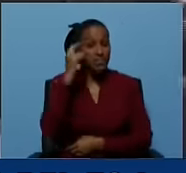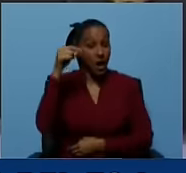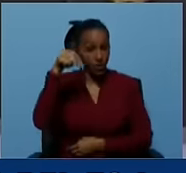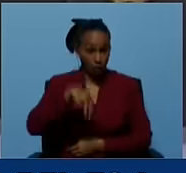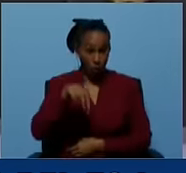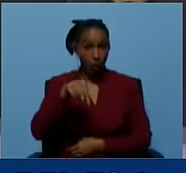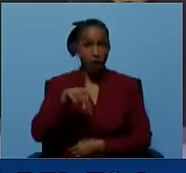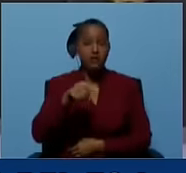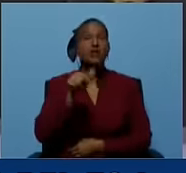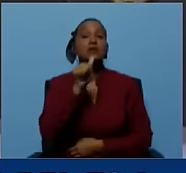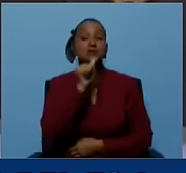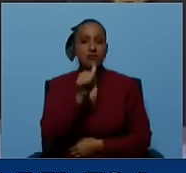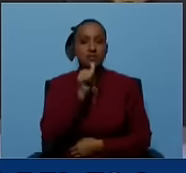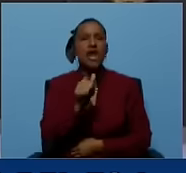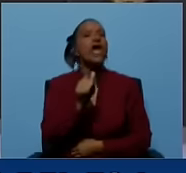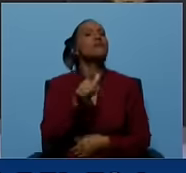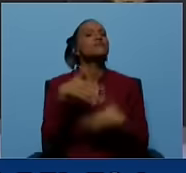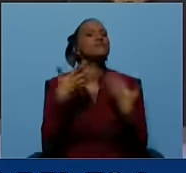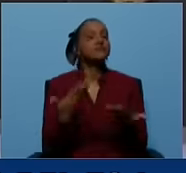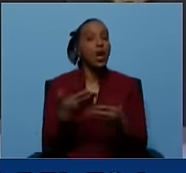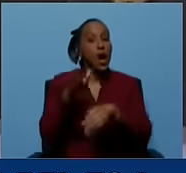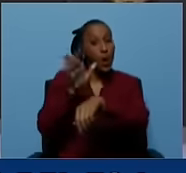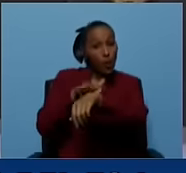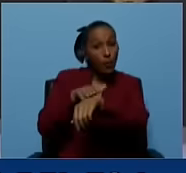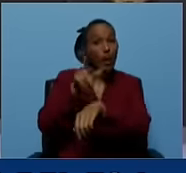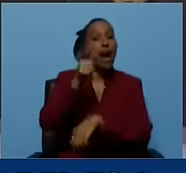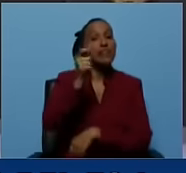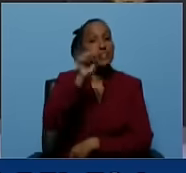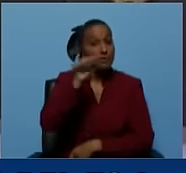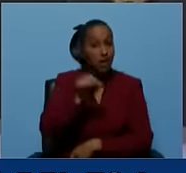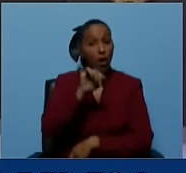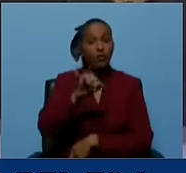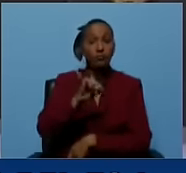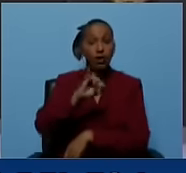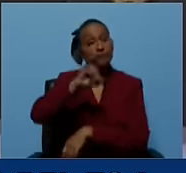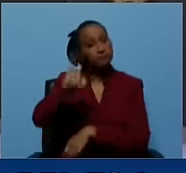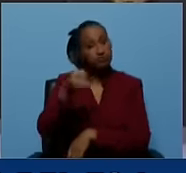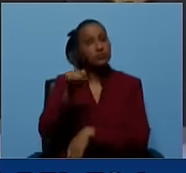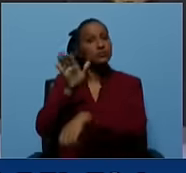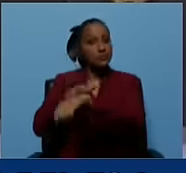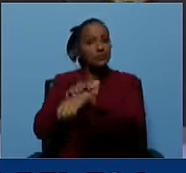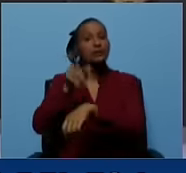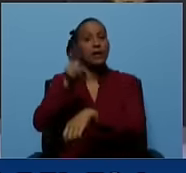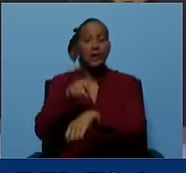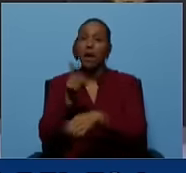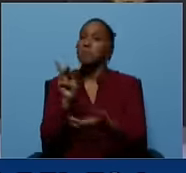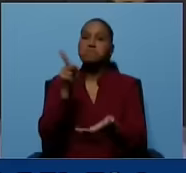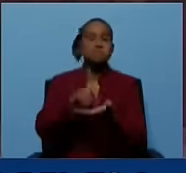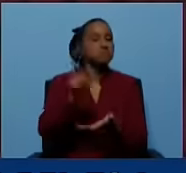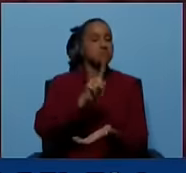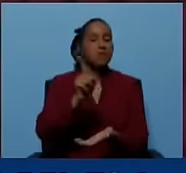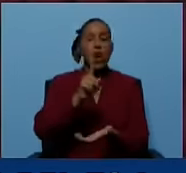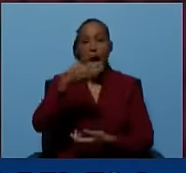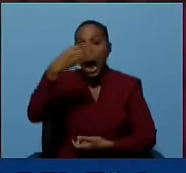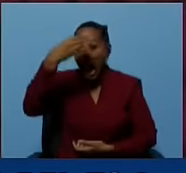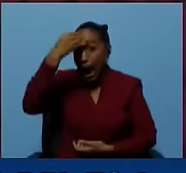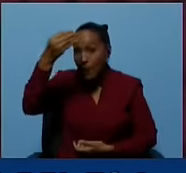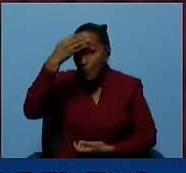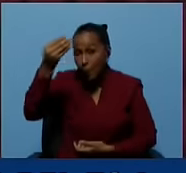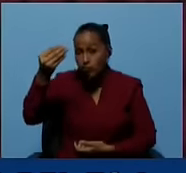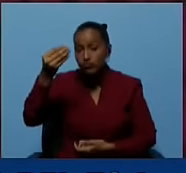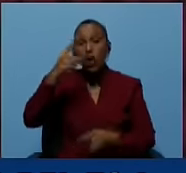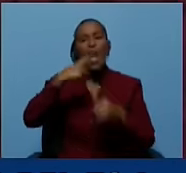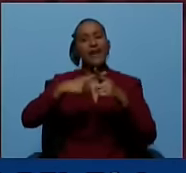más, es convocado al Tribunal Supremo de Justicia. Estamos hablando del ex candidato Edmundo González Urrutia. Seguidamente,